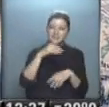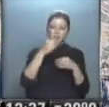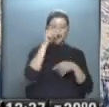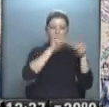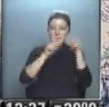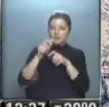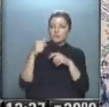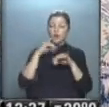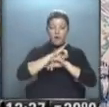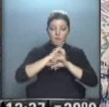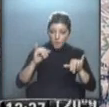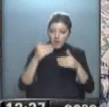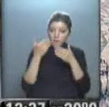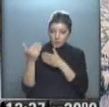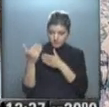debe recibir el contenido.